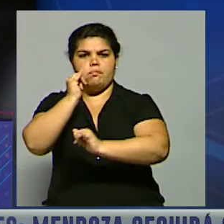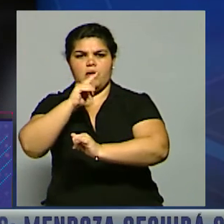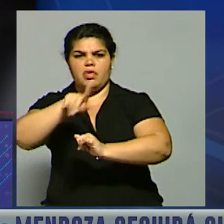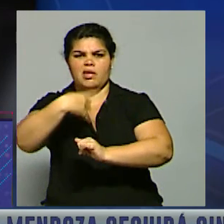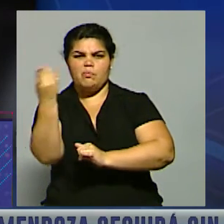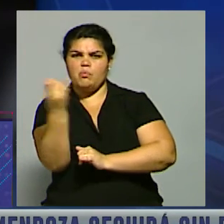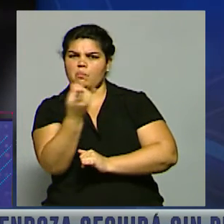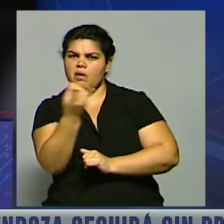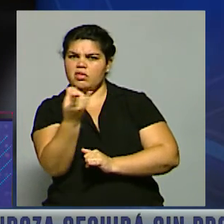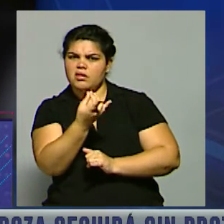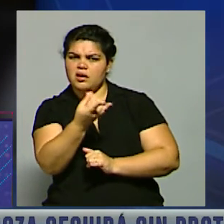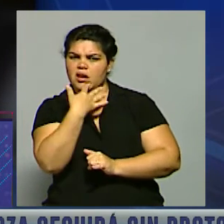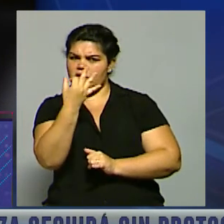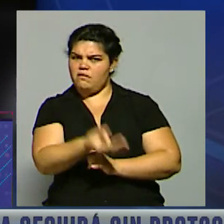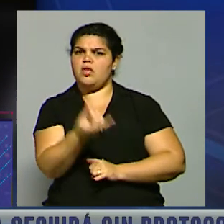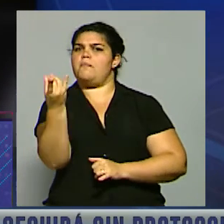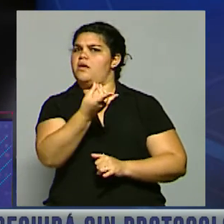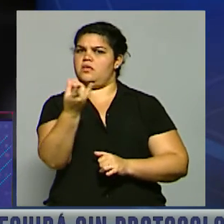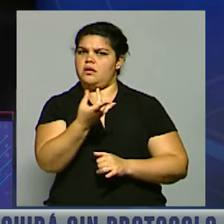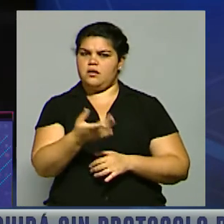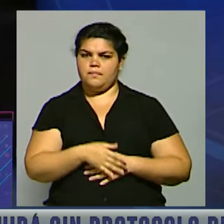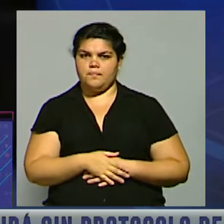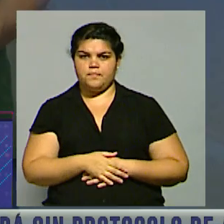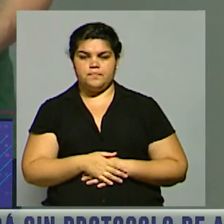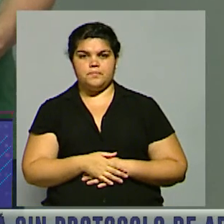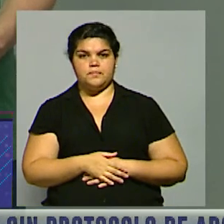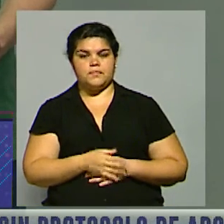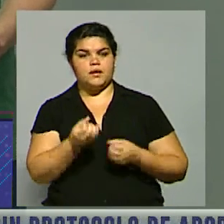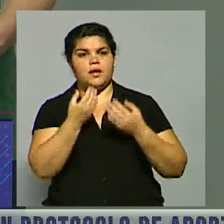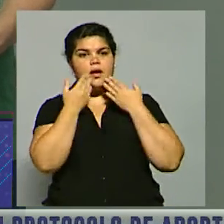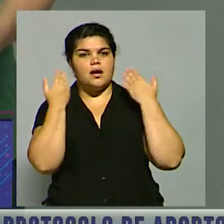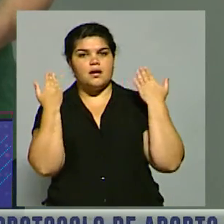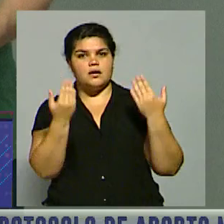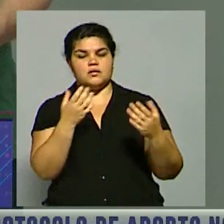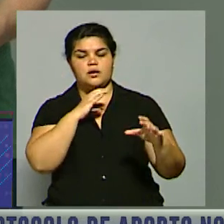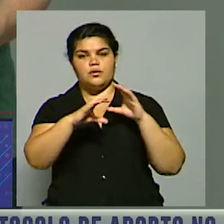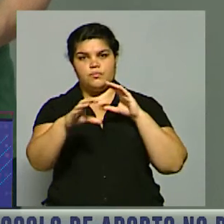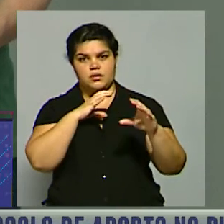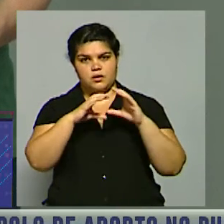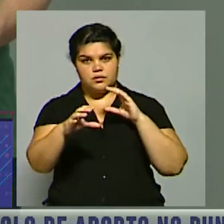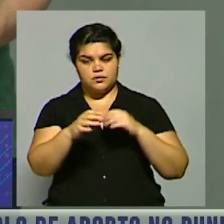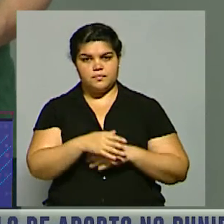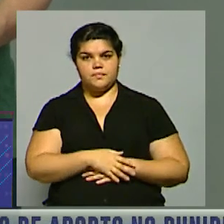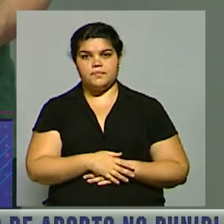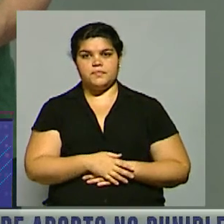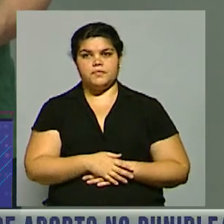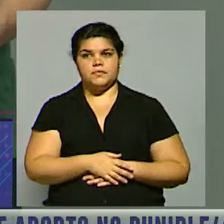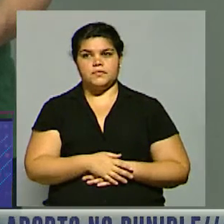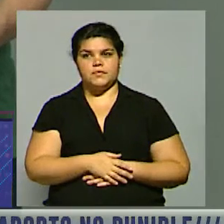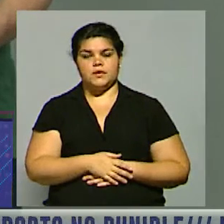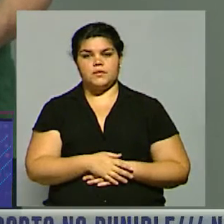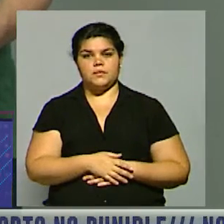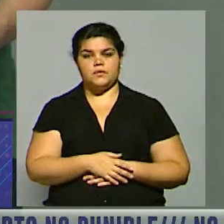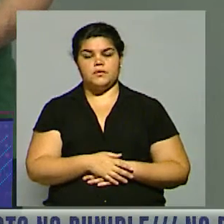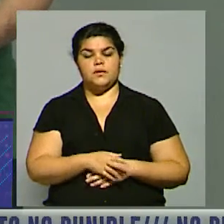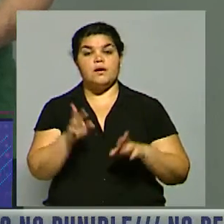sembraban concretamente de mentiras los medios de comunicación. Ángela, muchísimas gracias por esta comunicación y te deseamos